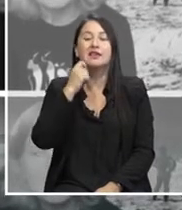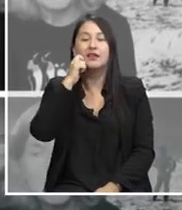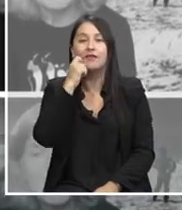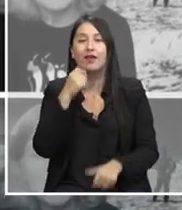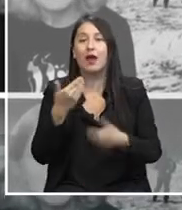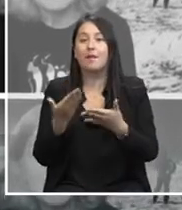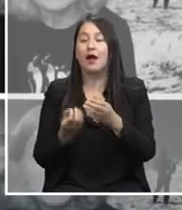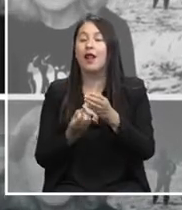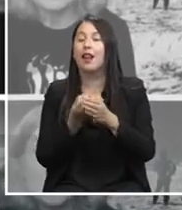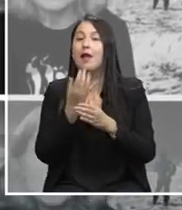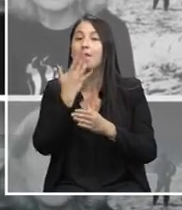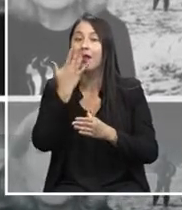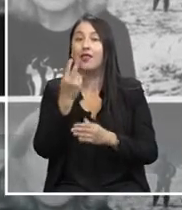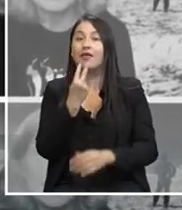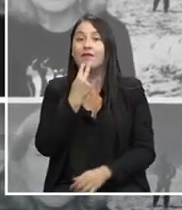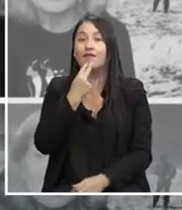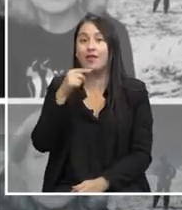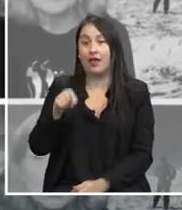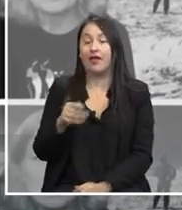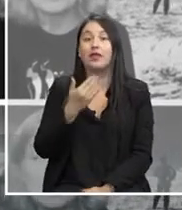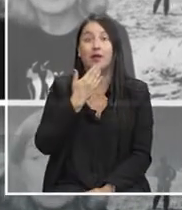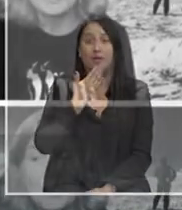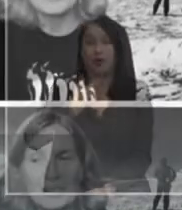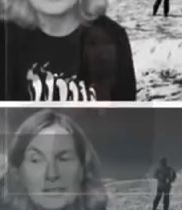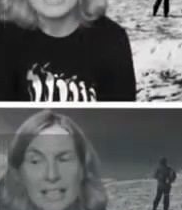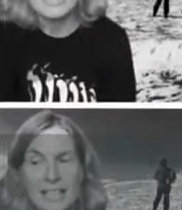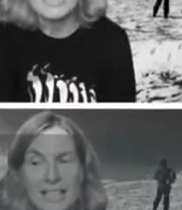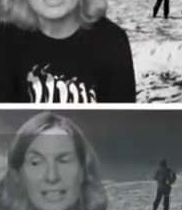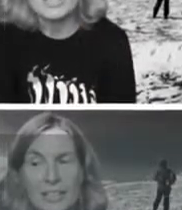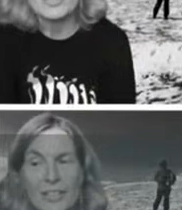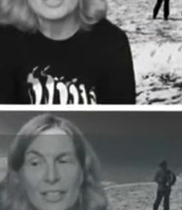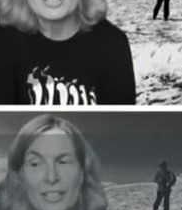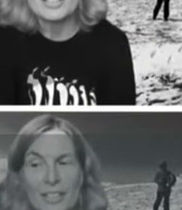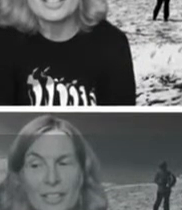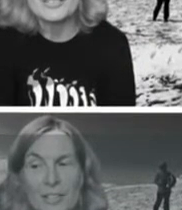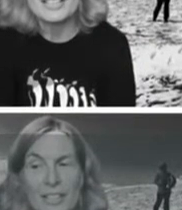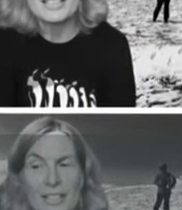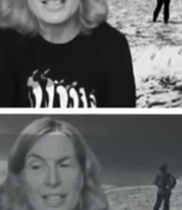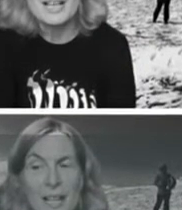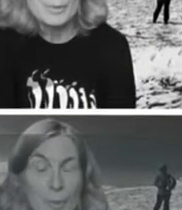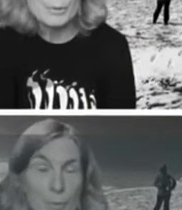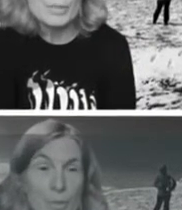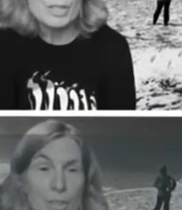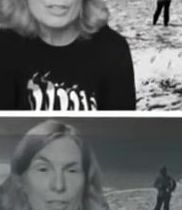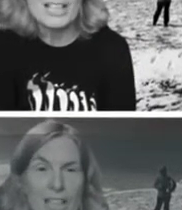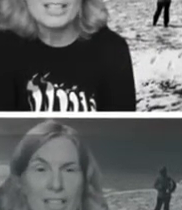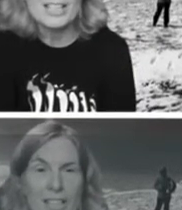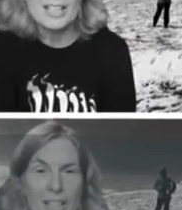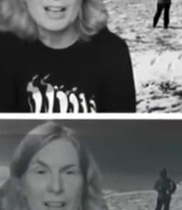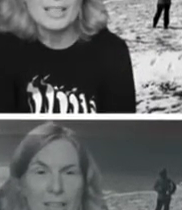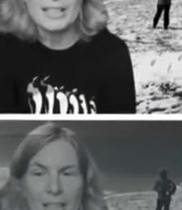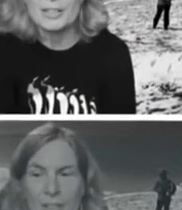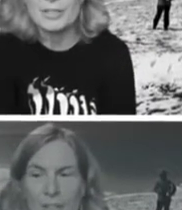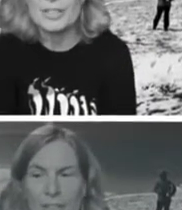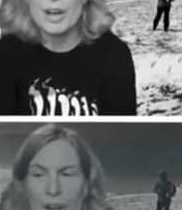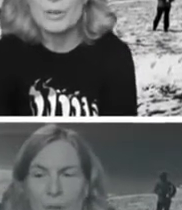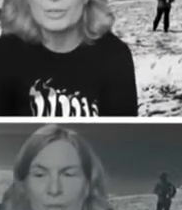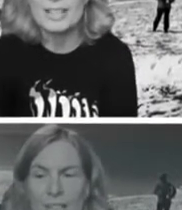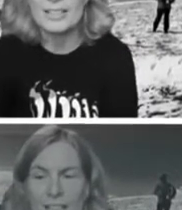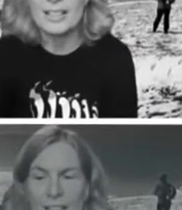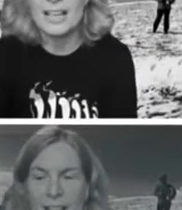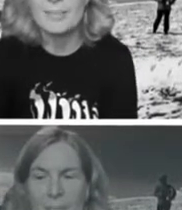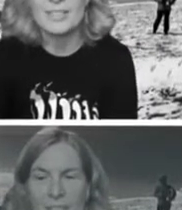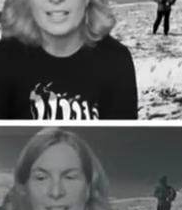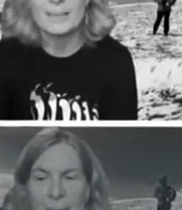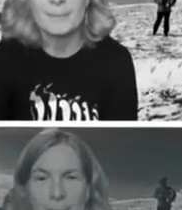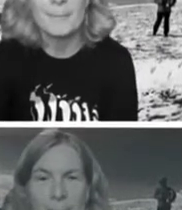viven allí, incluidos nosotros. En particular, me gustaría hablar sobre cómo el agotamiento del ozono no solo aumenta